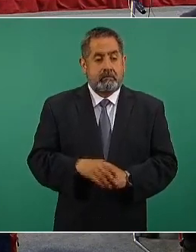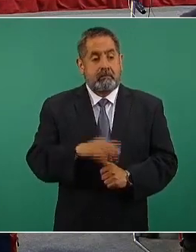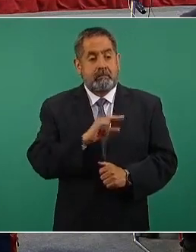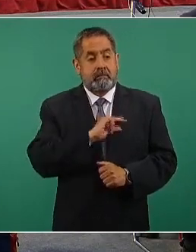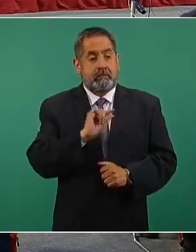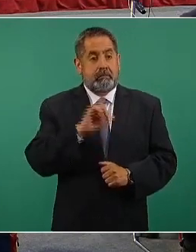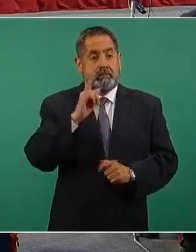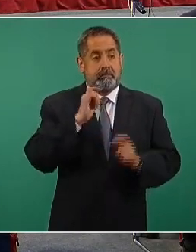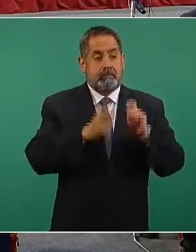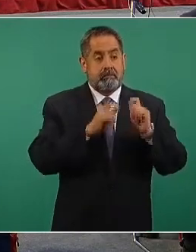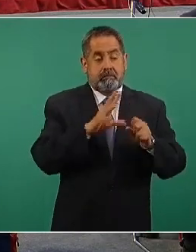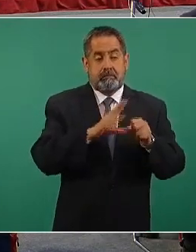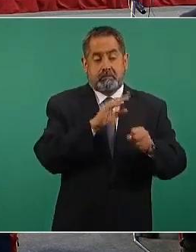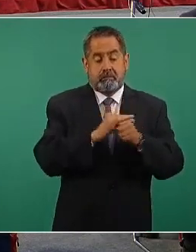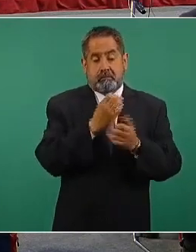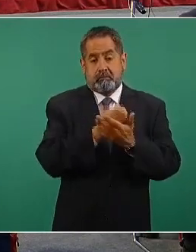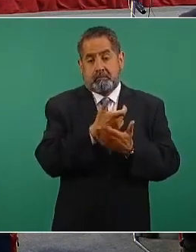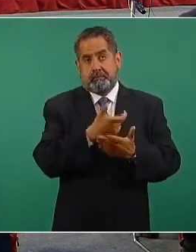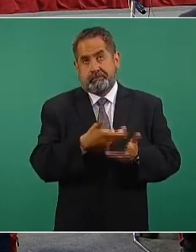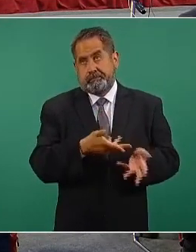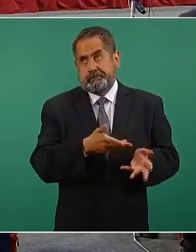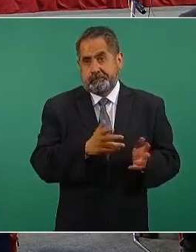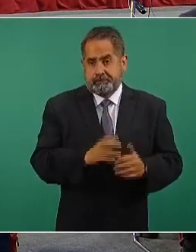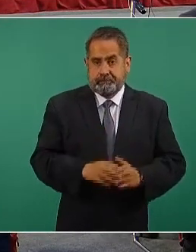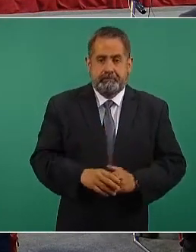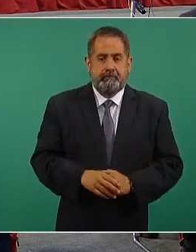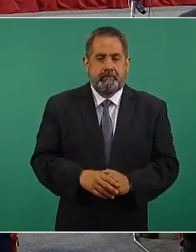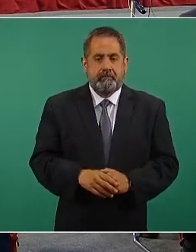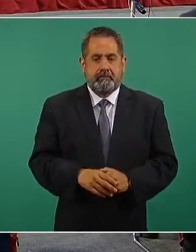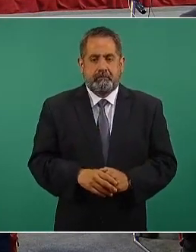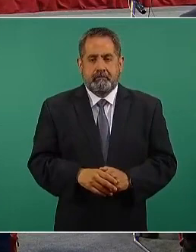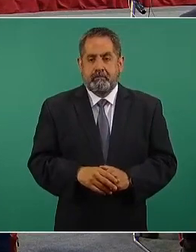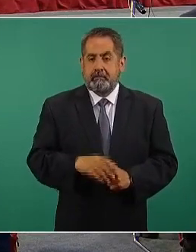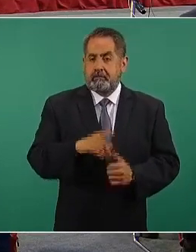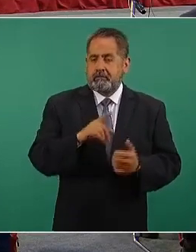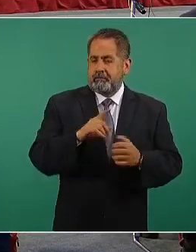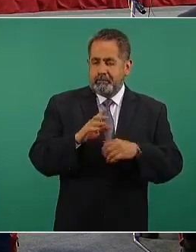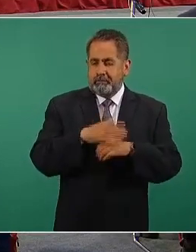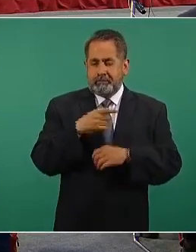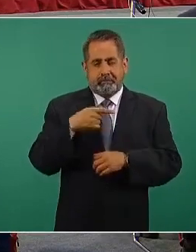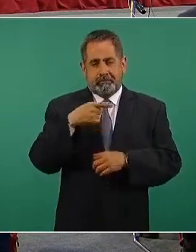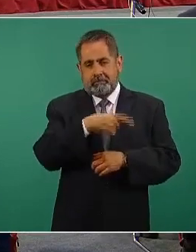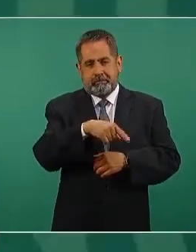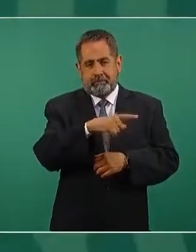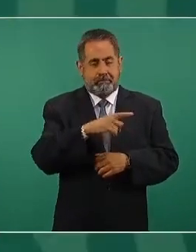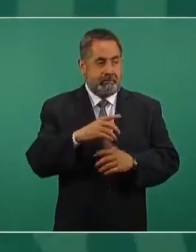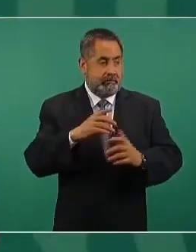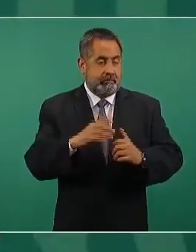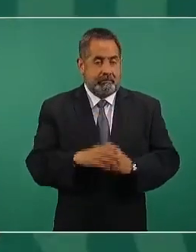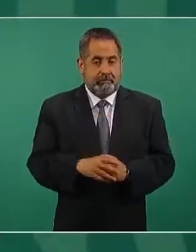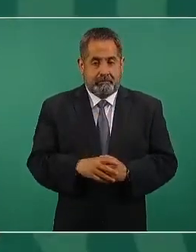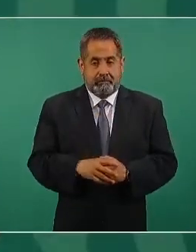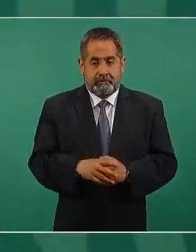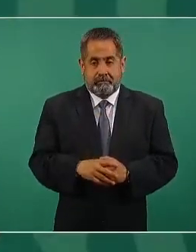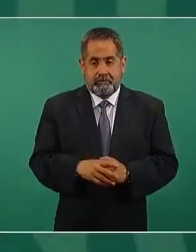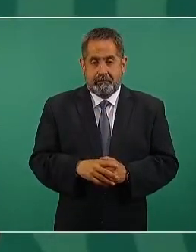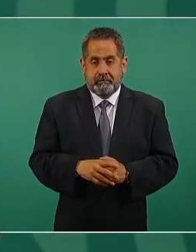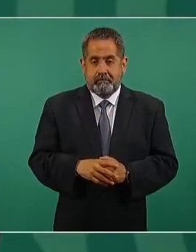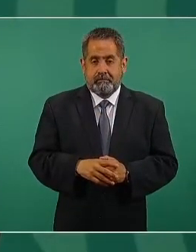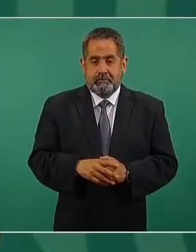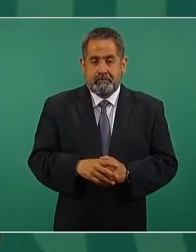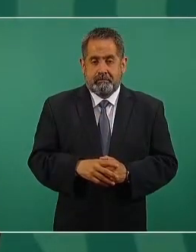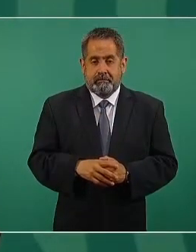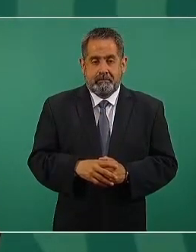especialista en economía, ¿no? Porque luego son hasta